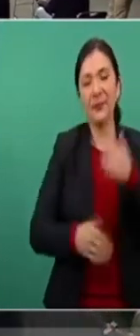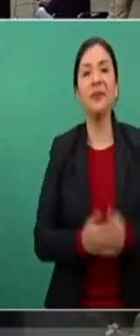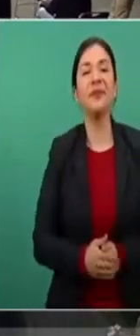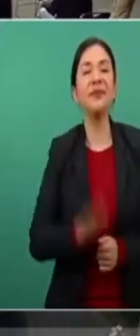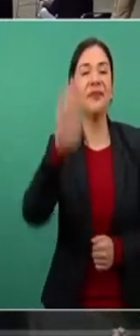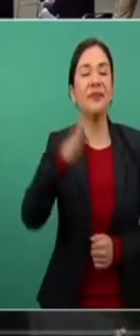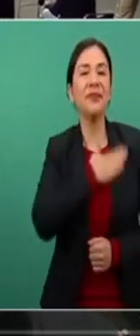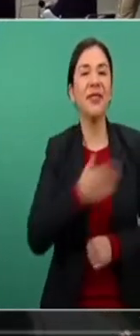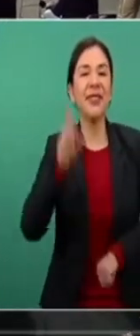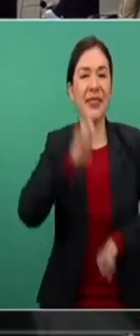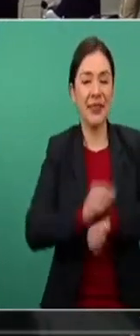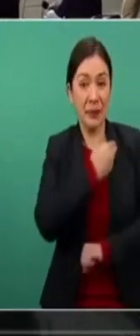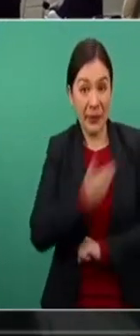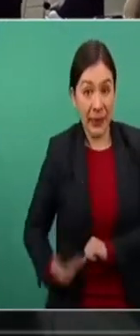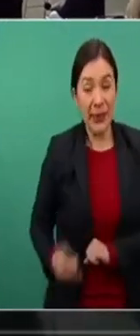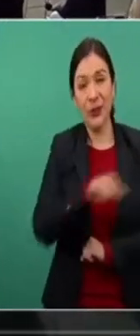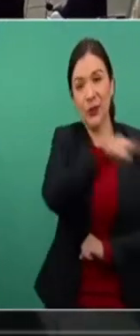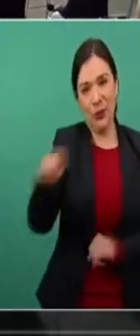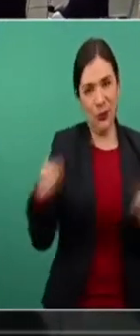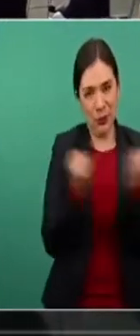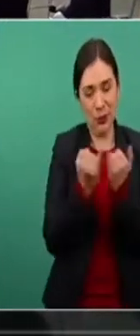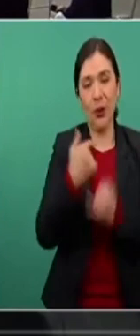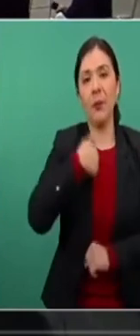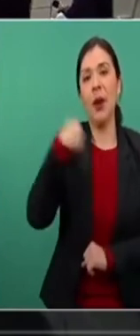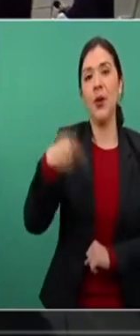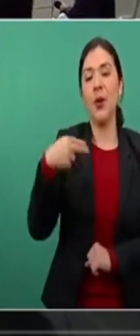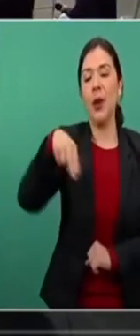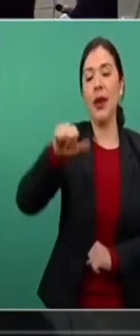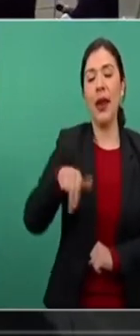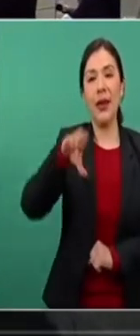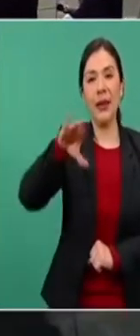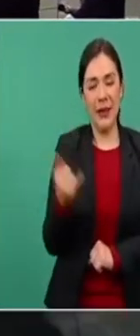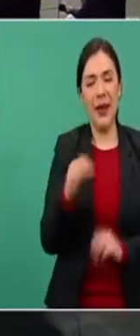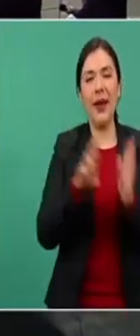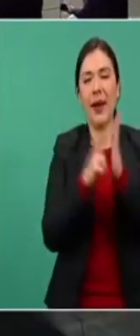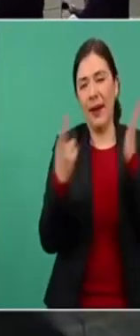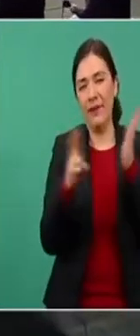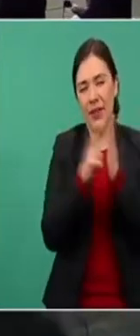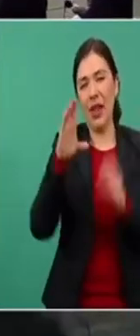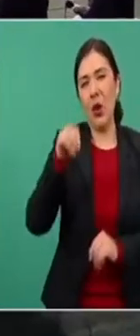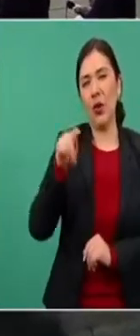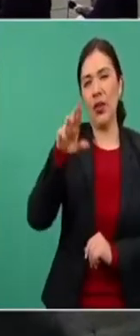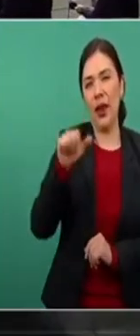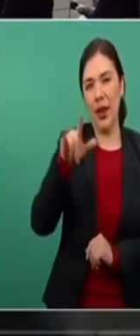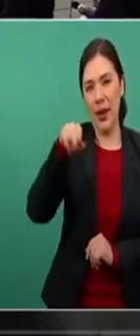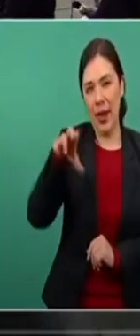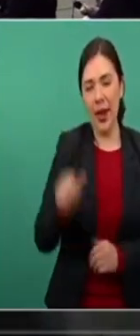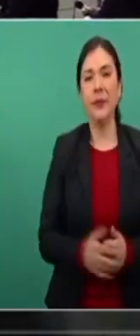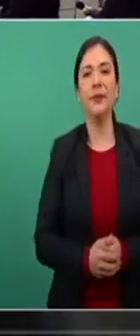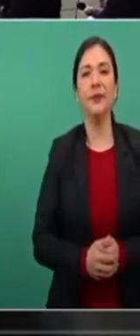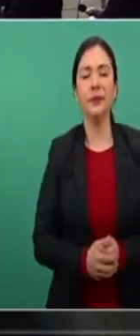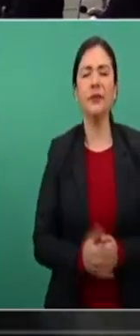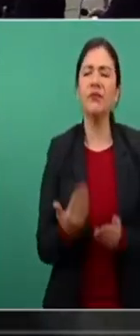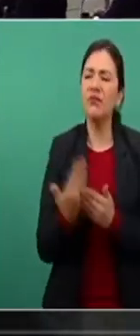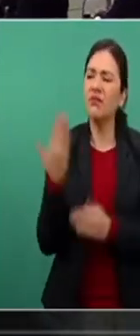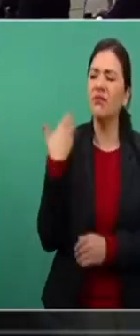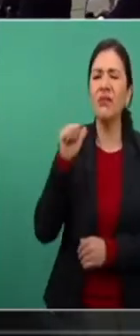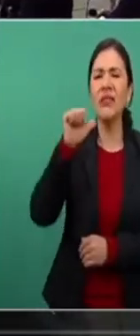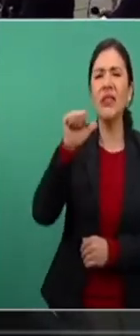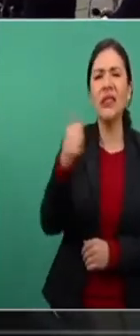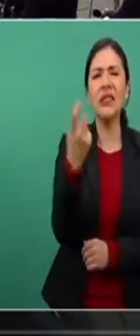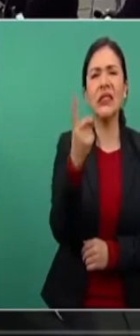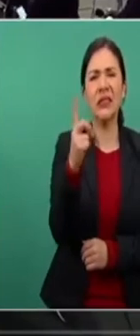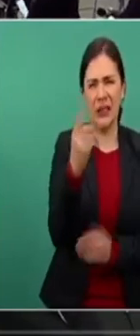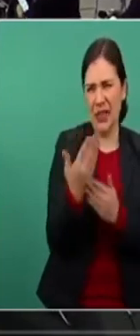Buenos días, presidente. Buenos días a todos. Nancy Flores, de la revista Contralínea. Presidente, el 16 de diciembre